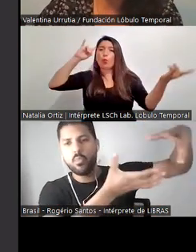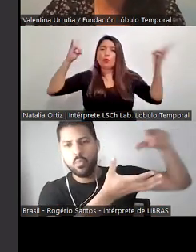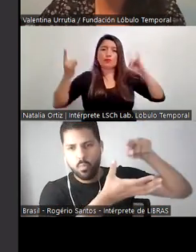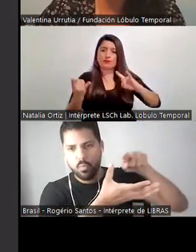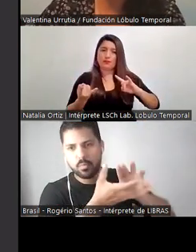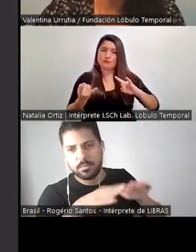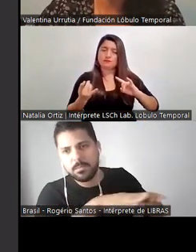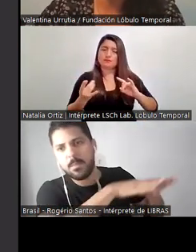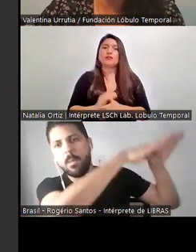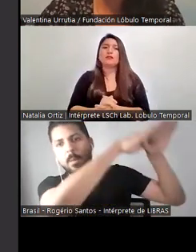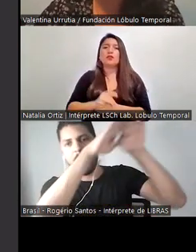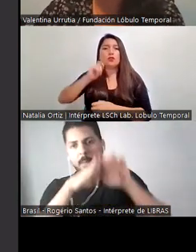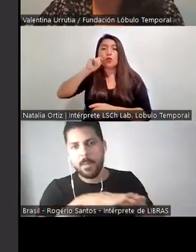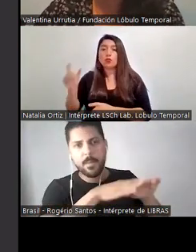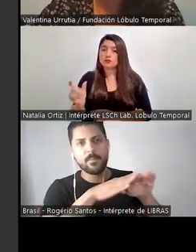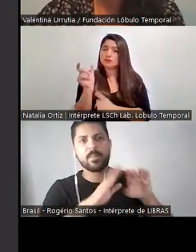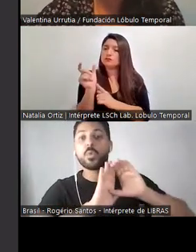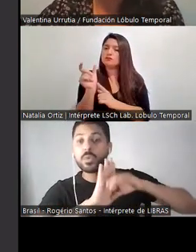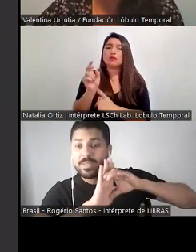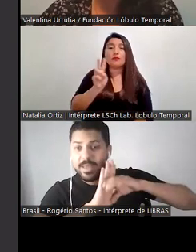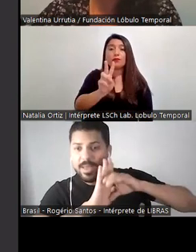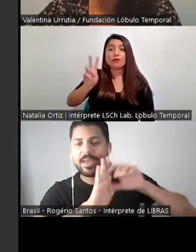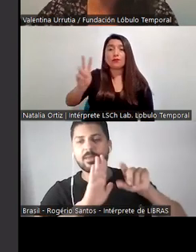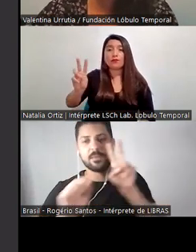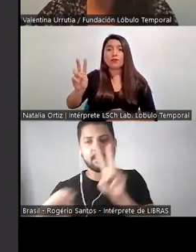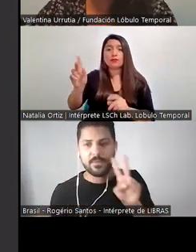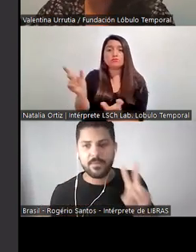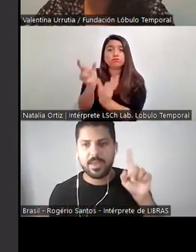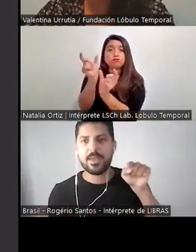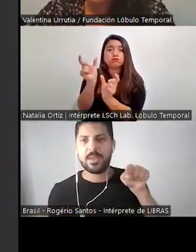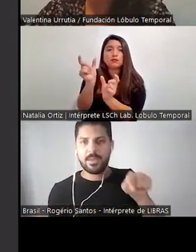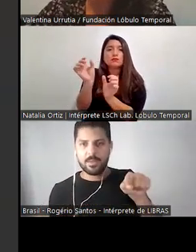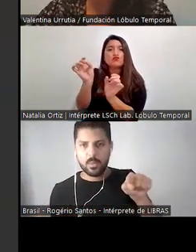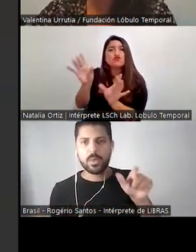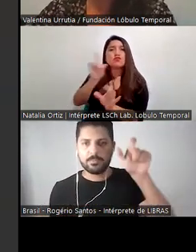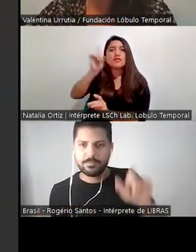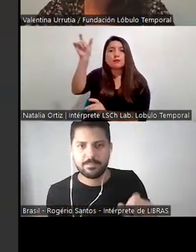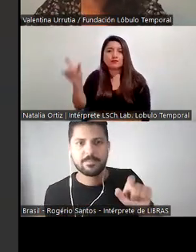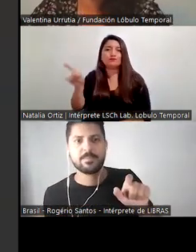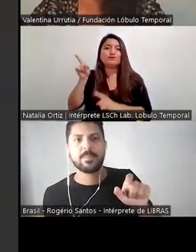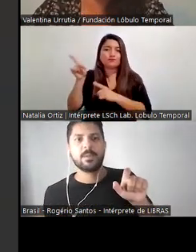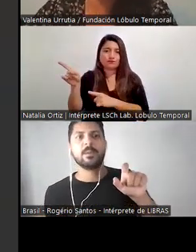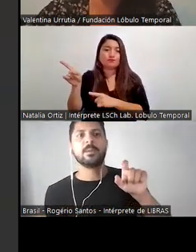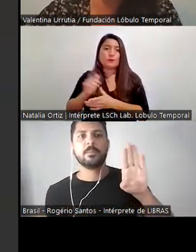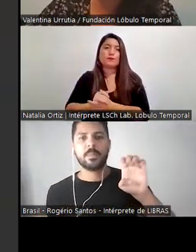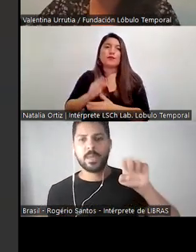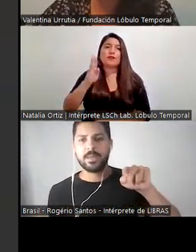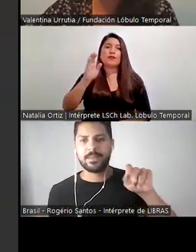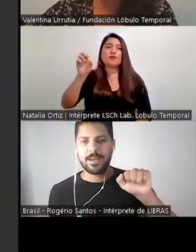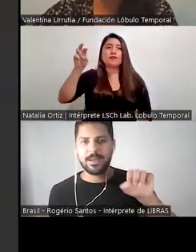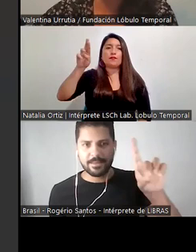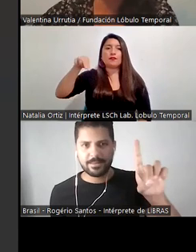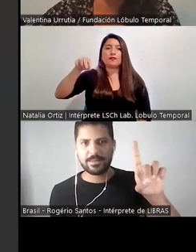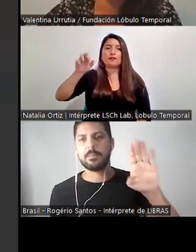El concepto de vernáculo visual como tal fue desarrollado por Bernard Brack, ¿ya? Él fue un famoso actor